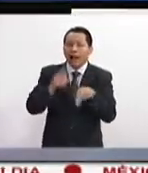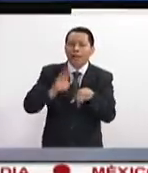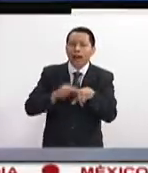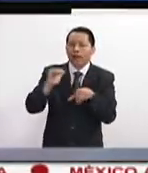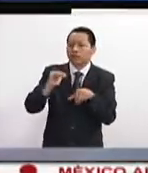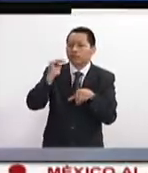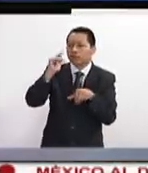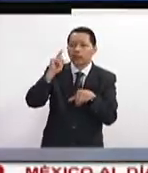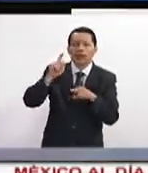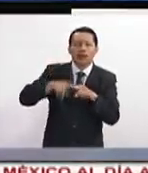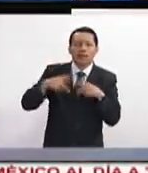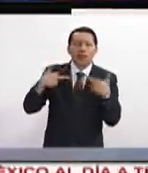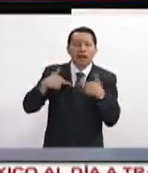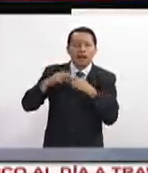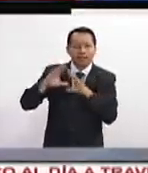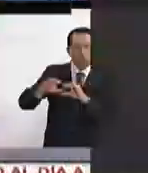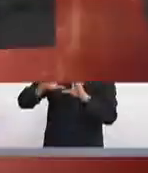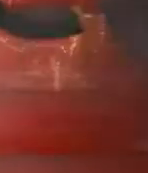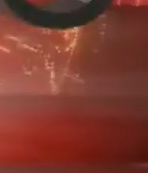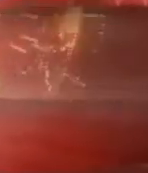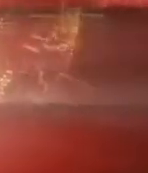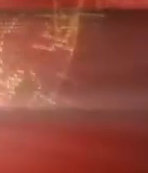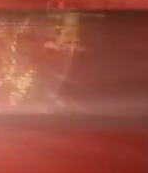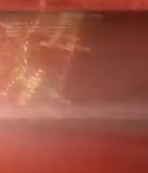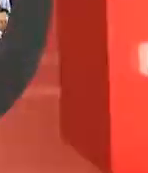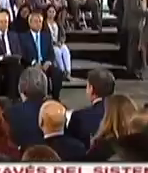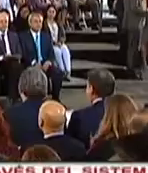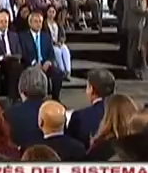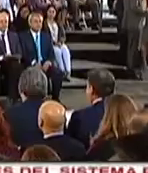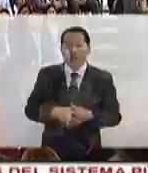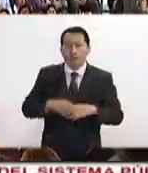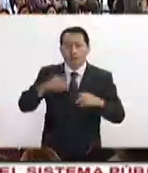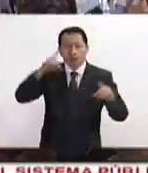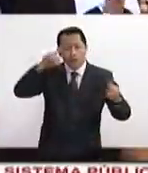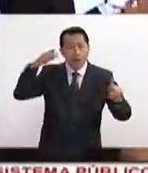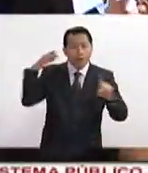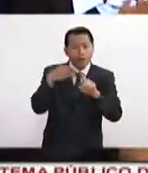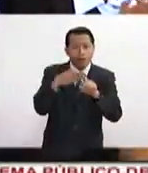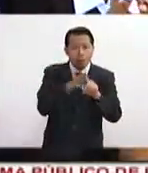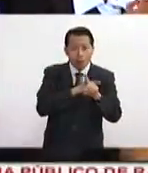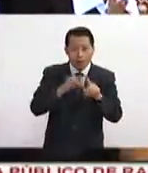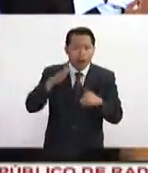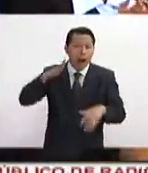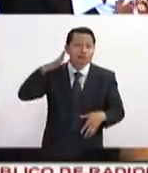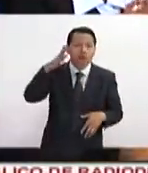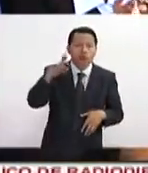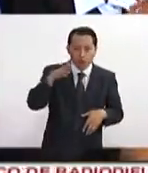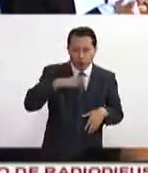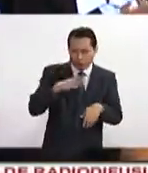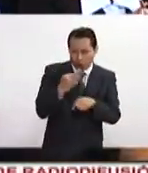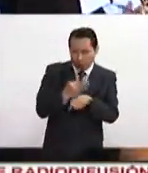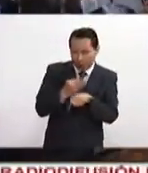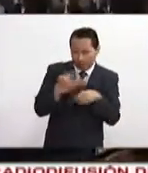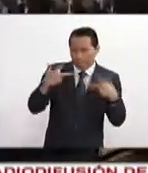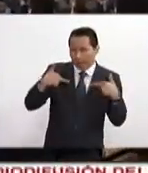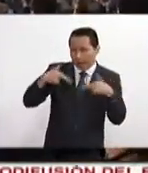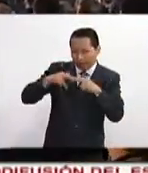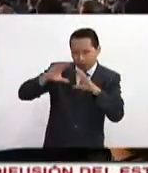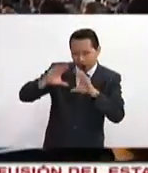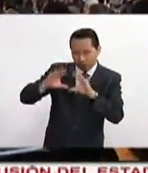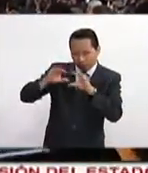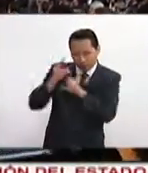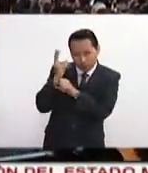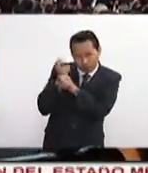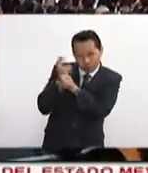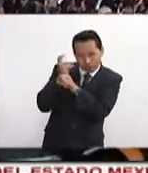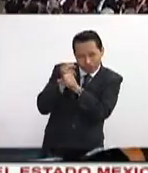próximos maestros de nuestro país. Con el objetivo de que los futuros maestros estén a la altura de los retos del siglo